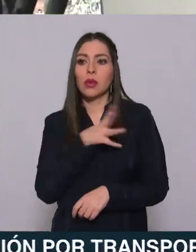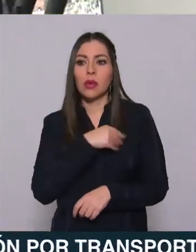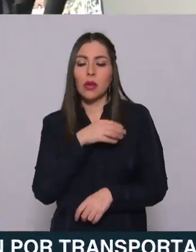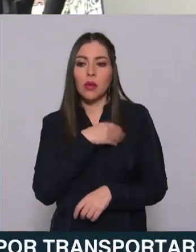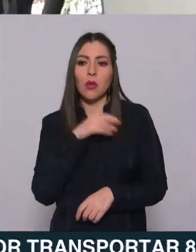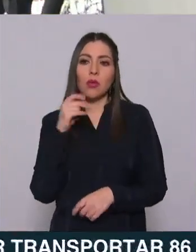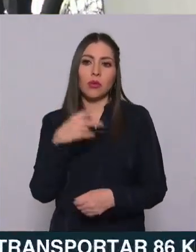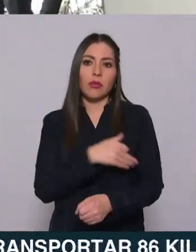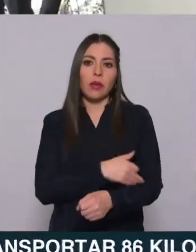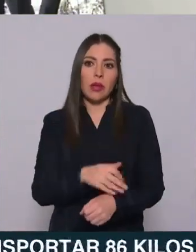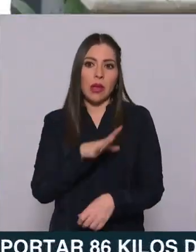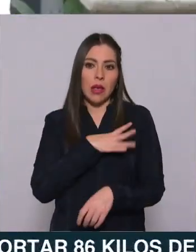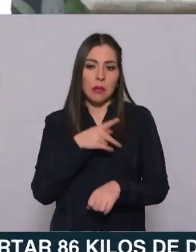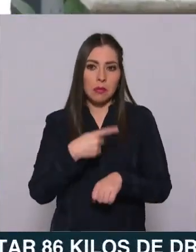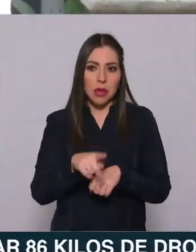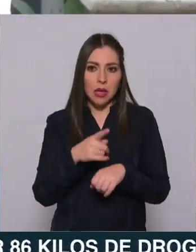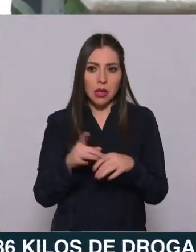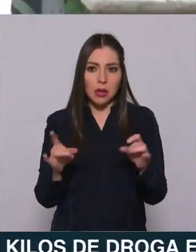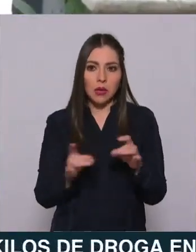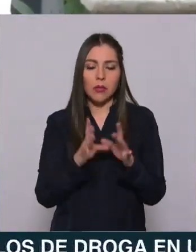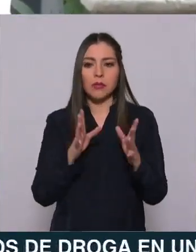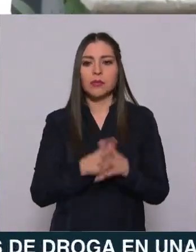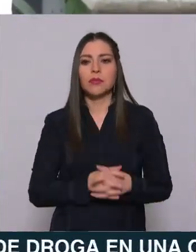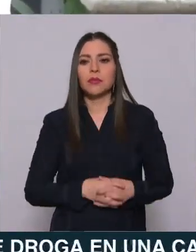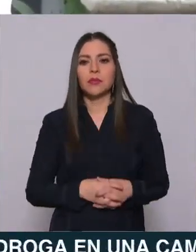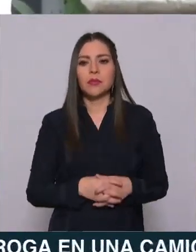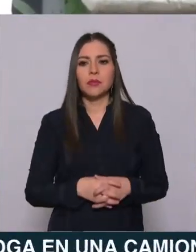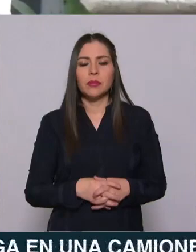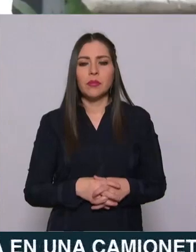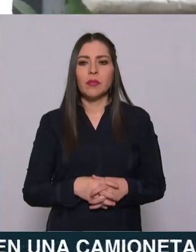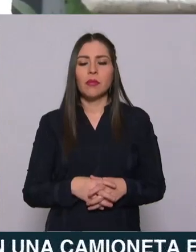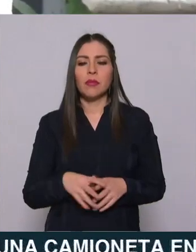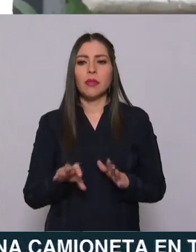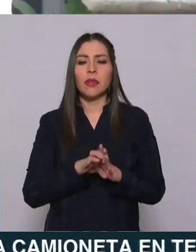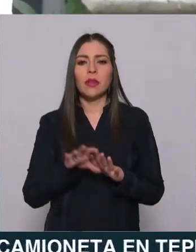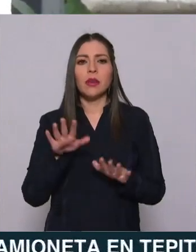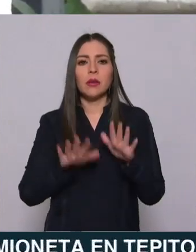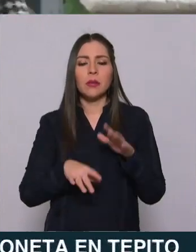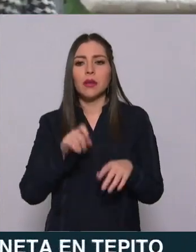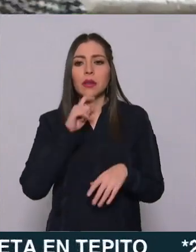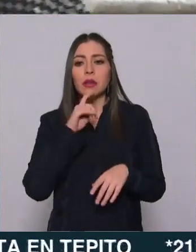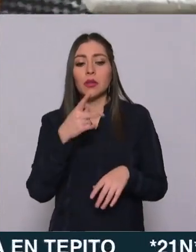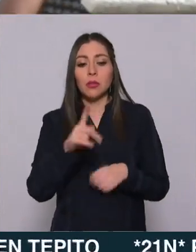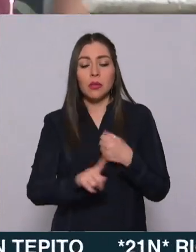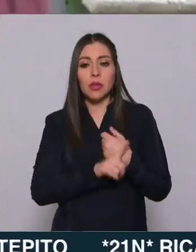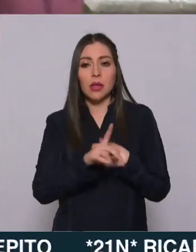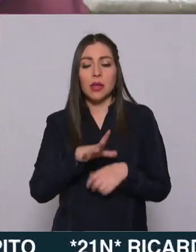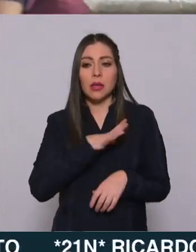sus familiares, y también de manera paulatina si la situación que enfrenta